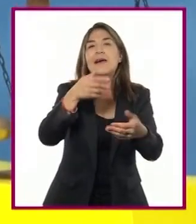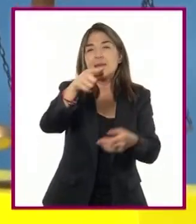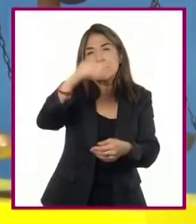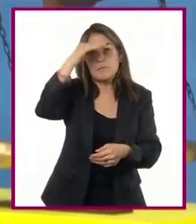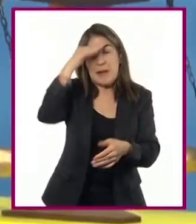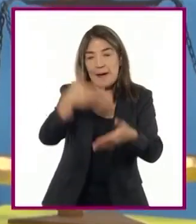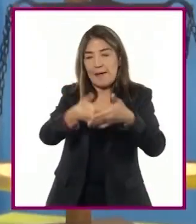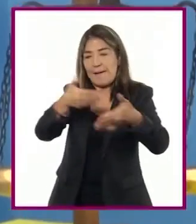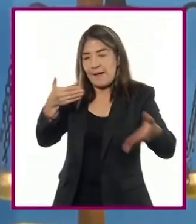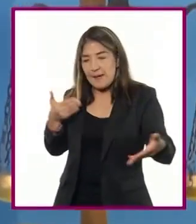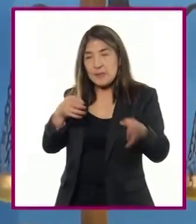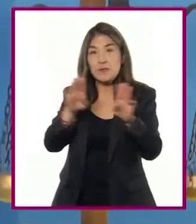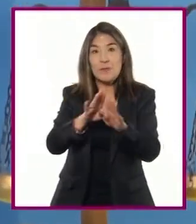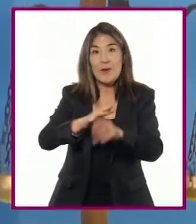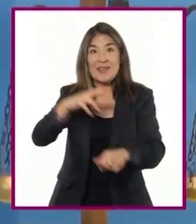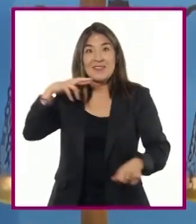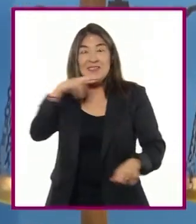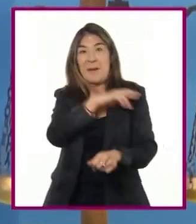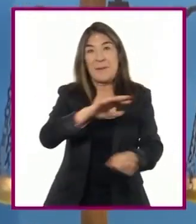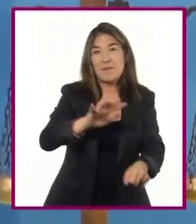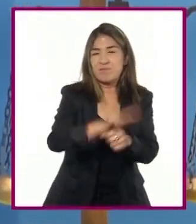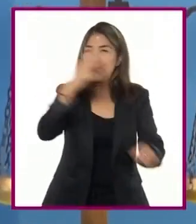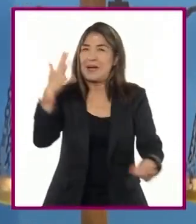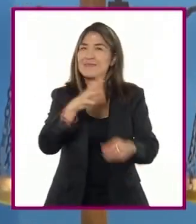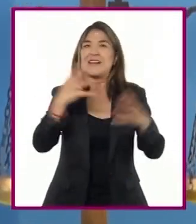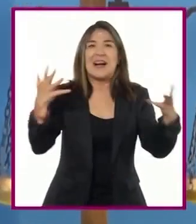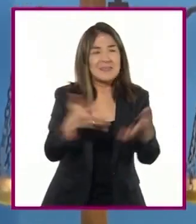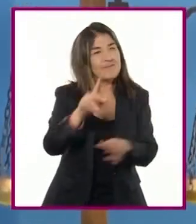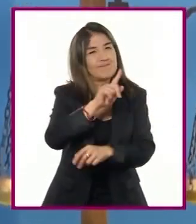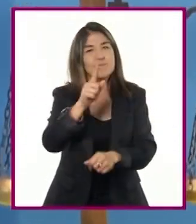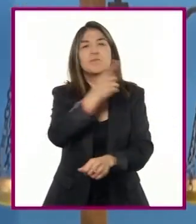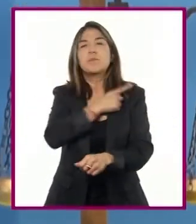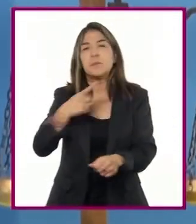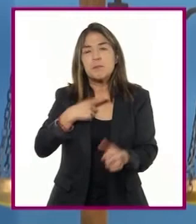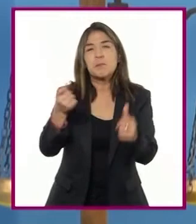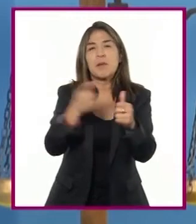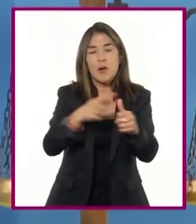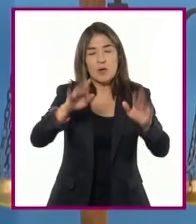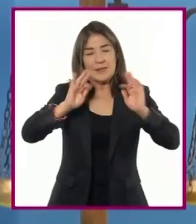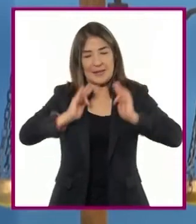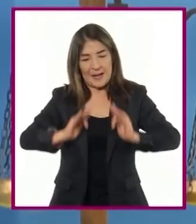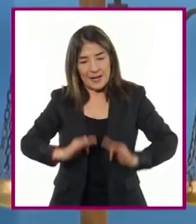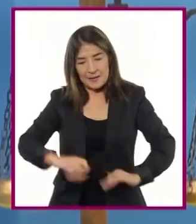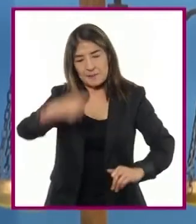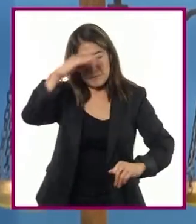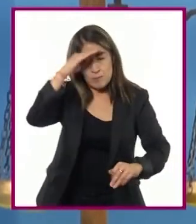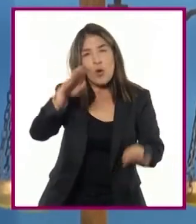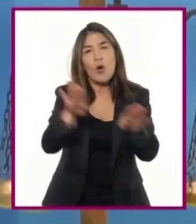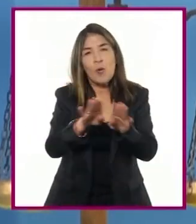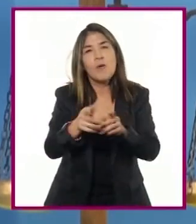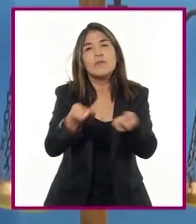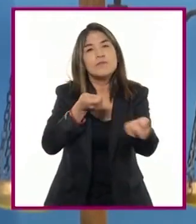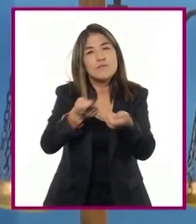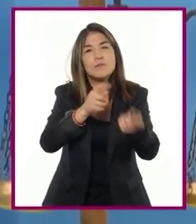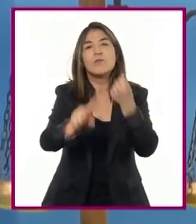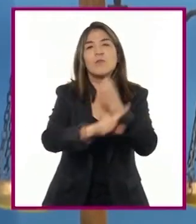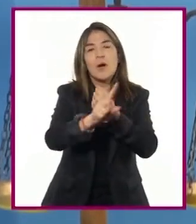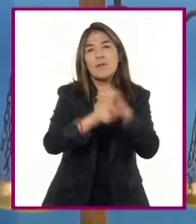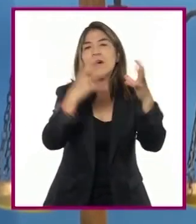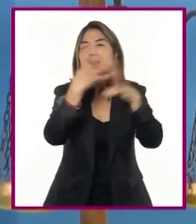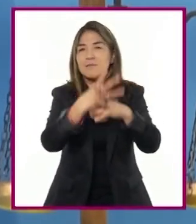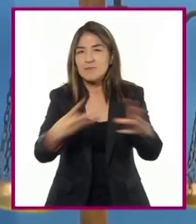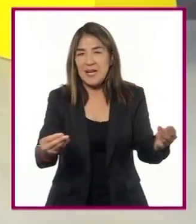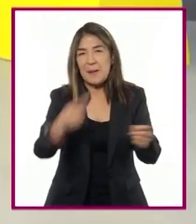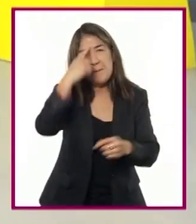además de recurrir a las diferentes herramientas, técnicas, recursos y estrategias para resolverlos de una manera